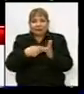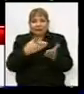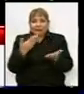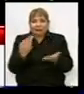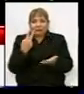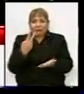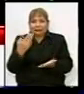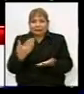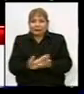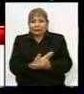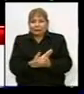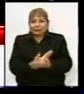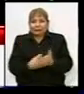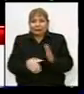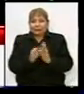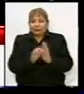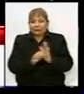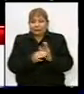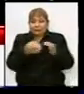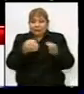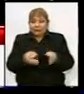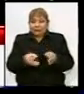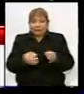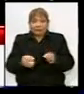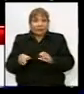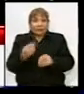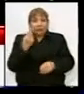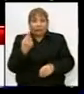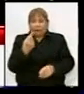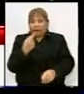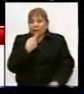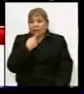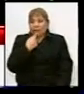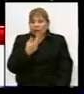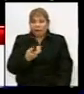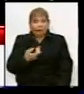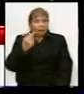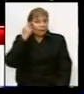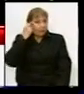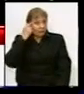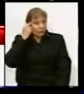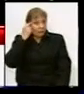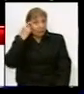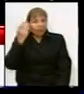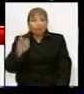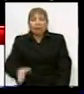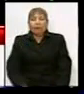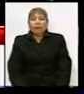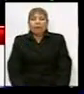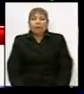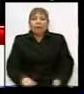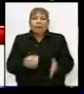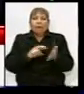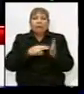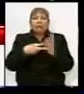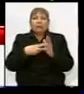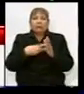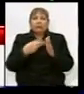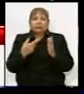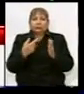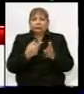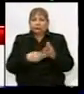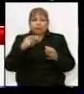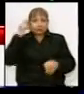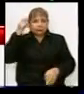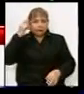cámaras obviamente una de ellas es porque vamos a repensar lo que es va a significar la